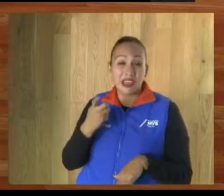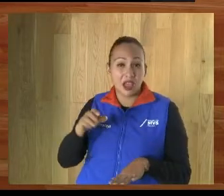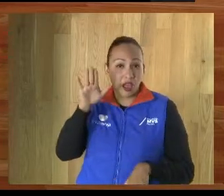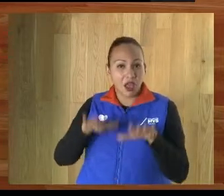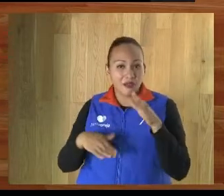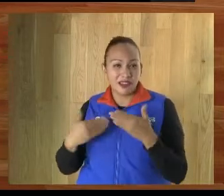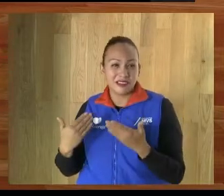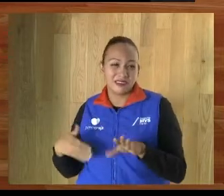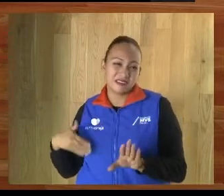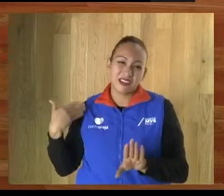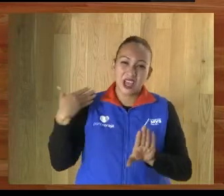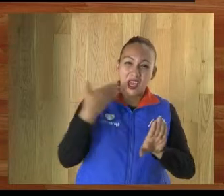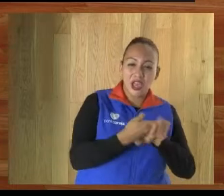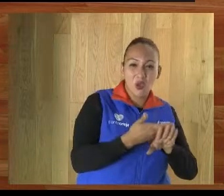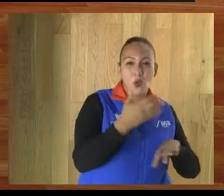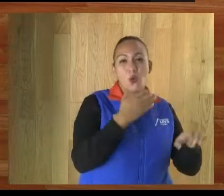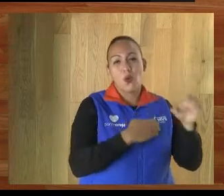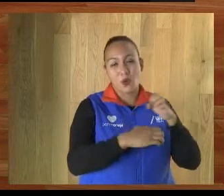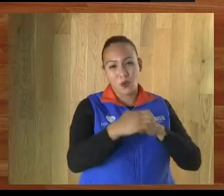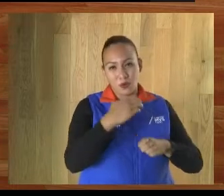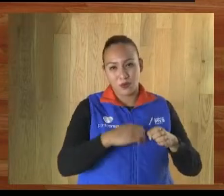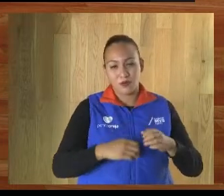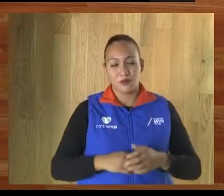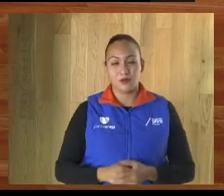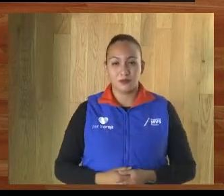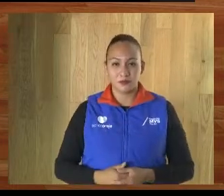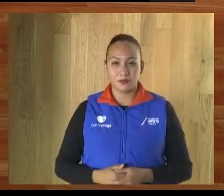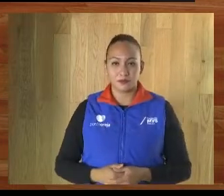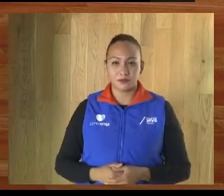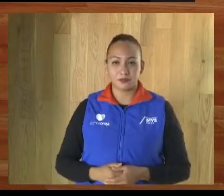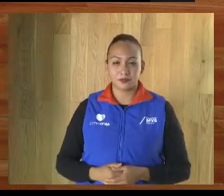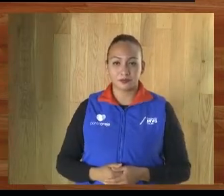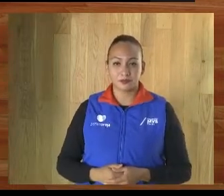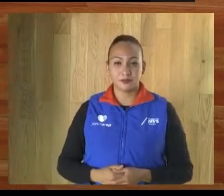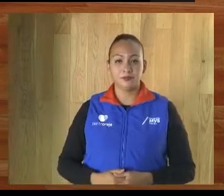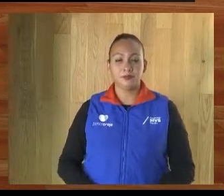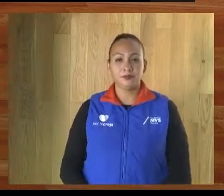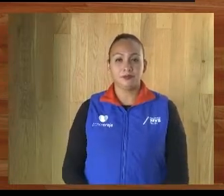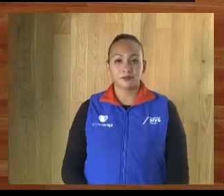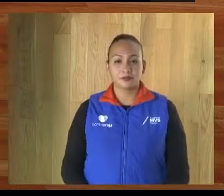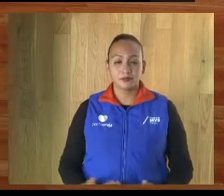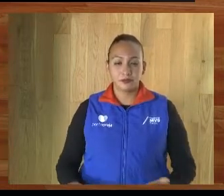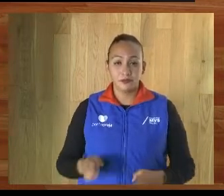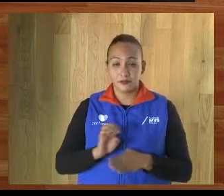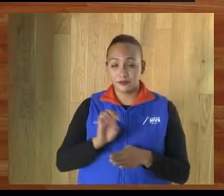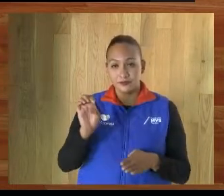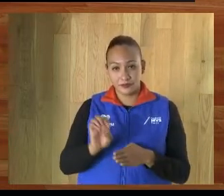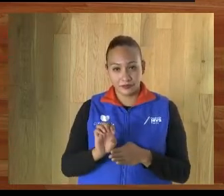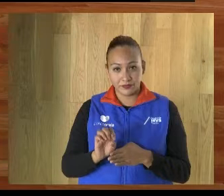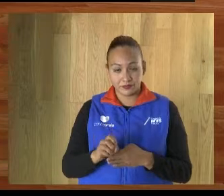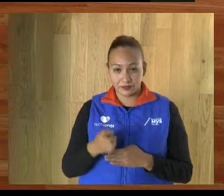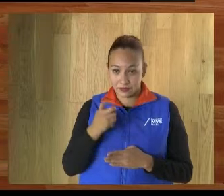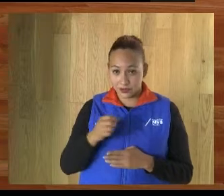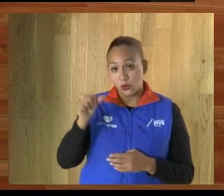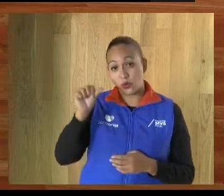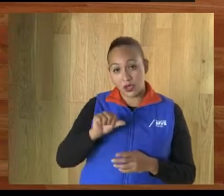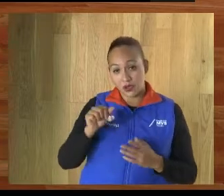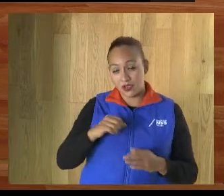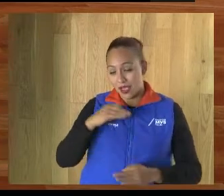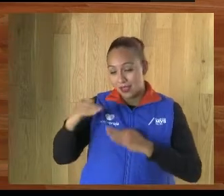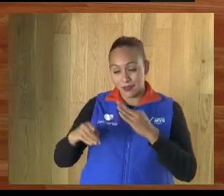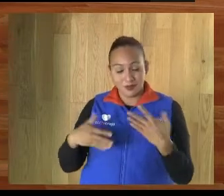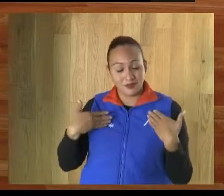la perciben sus grupos de interés. Entonces, esto es lo que hoy en día ya todos tenemos claro,